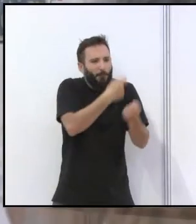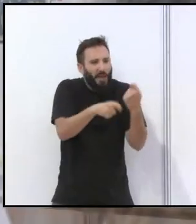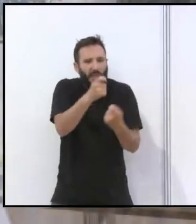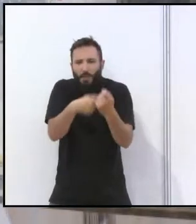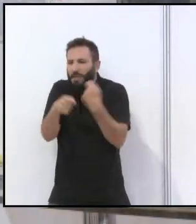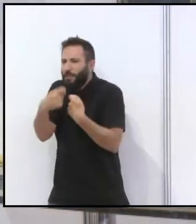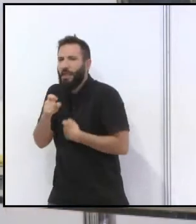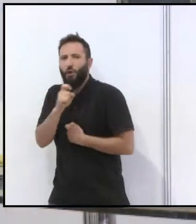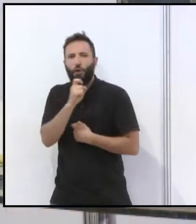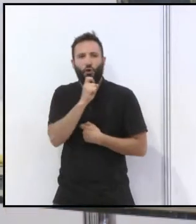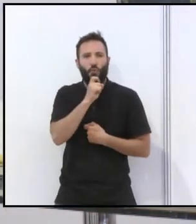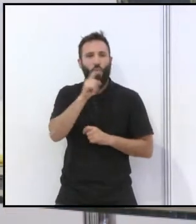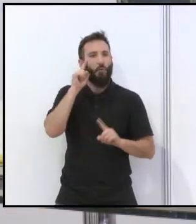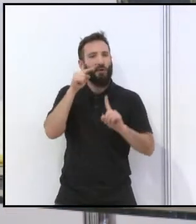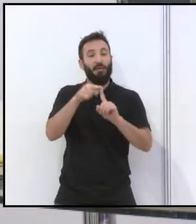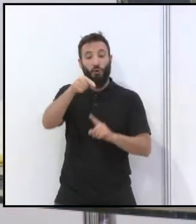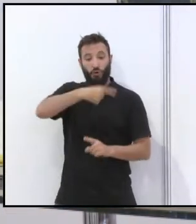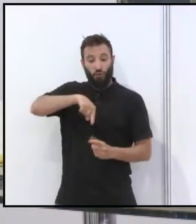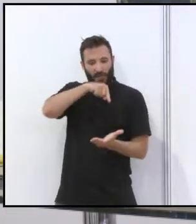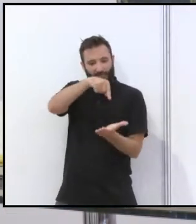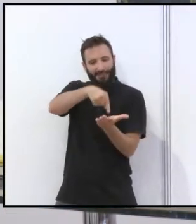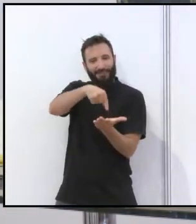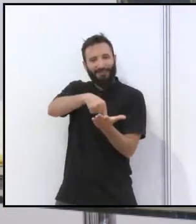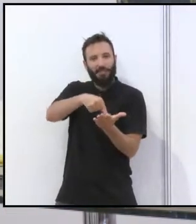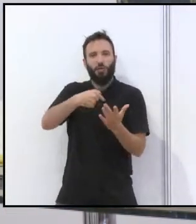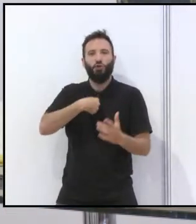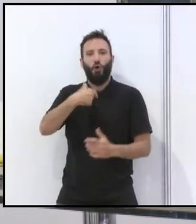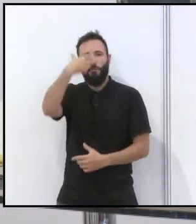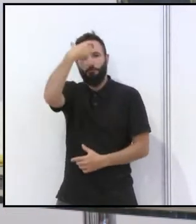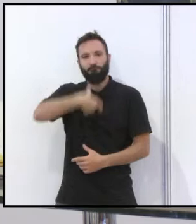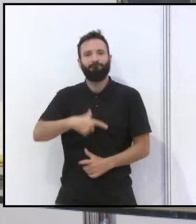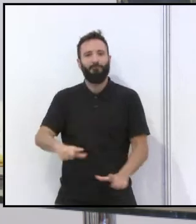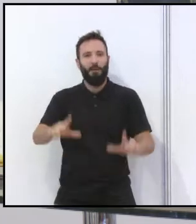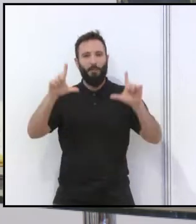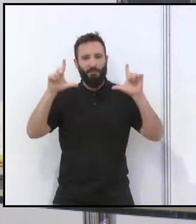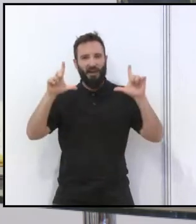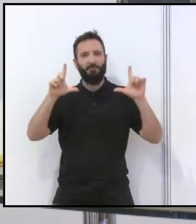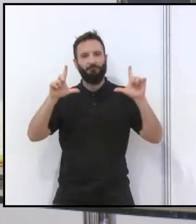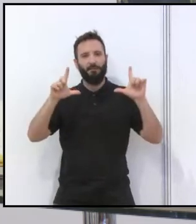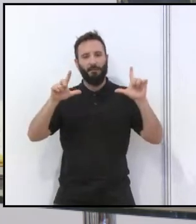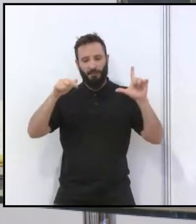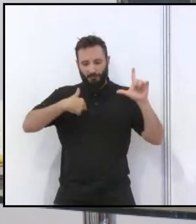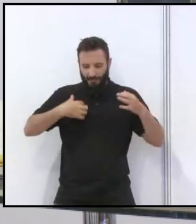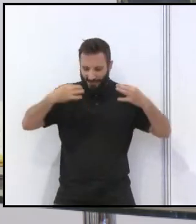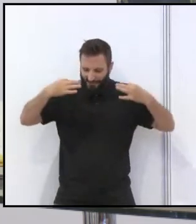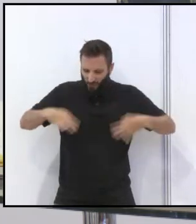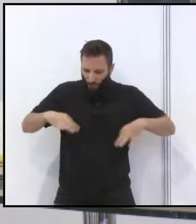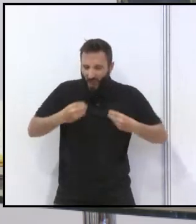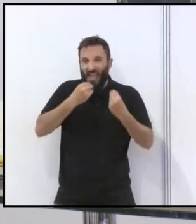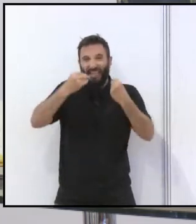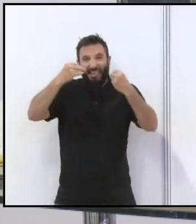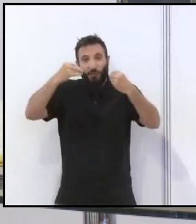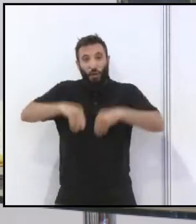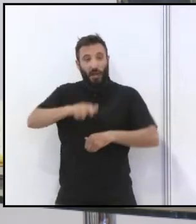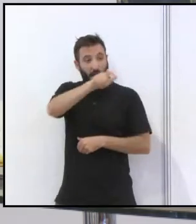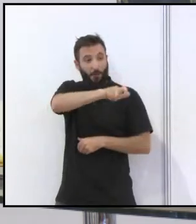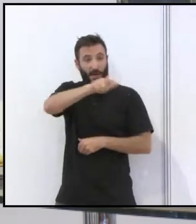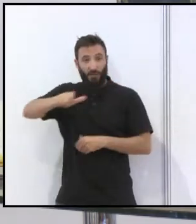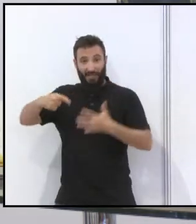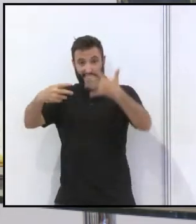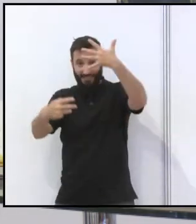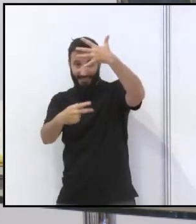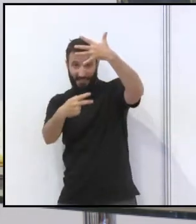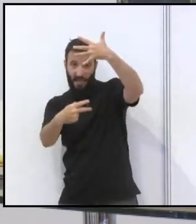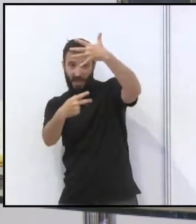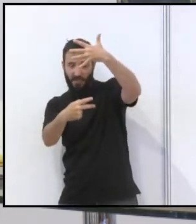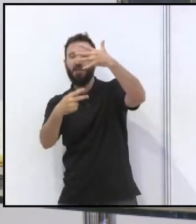vendidos, reivindicar la primera persona, la singularidad de las historias de estos personajes,